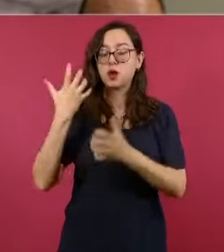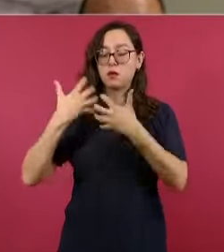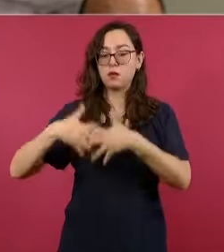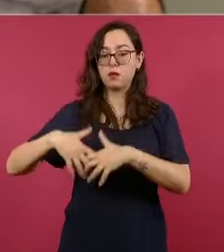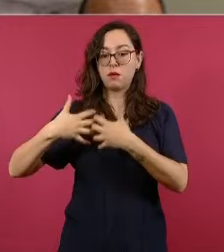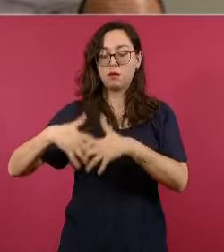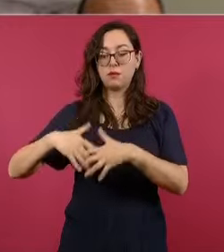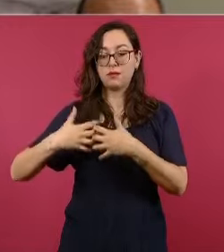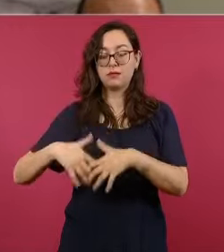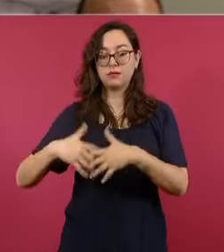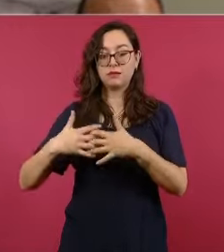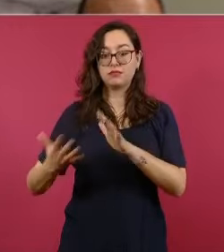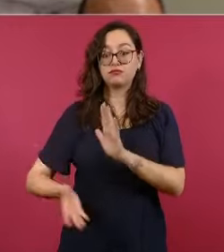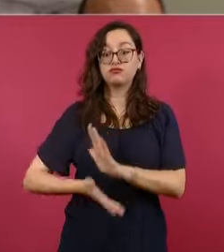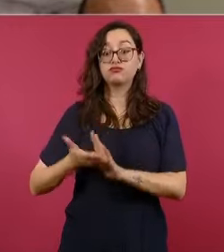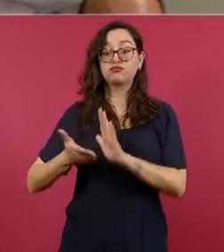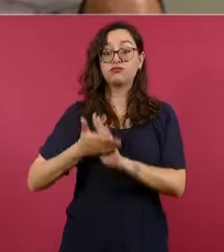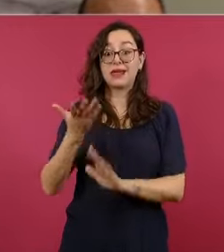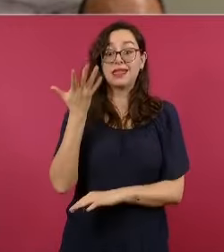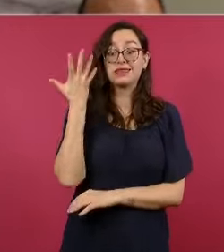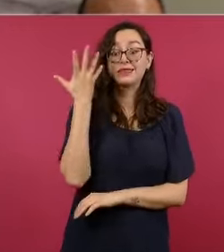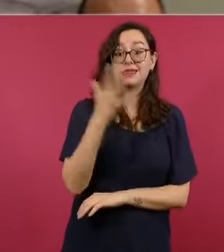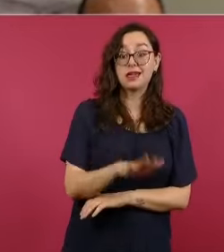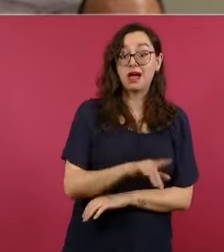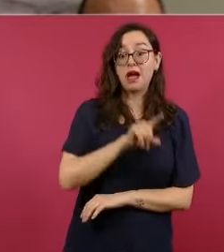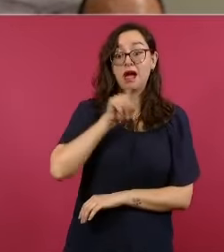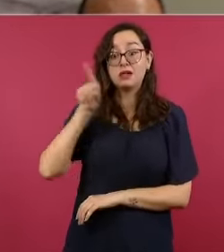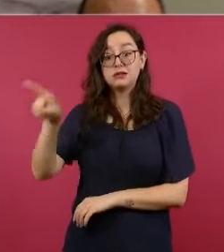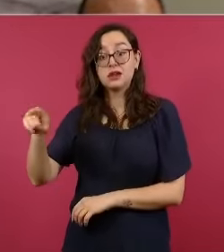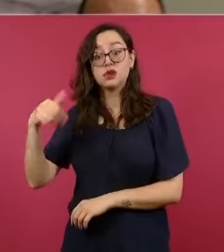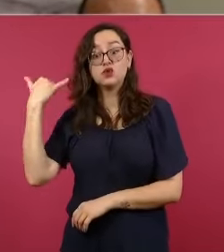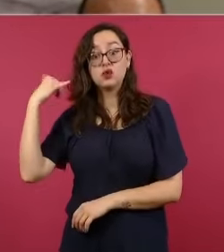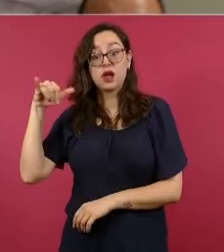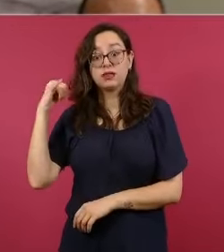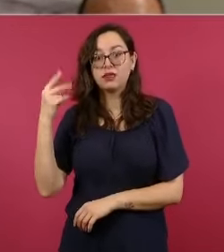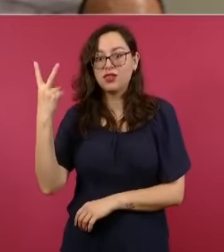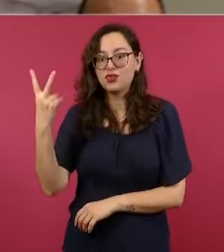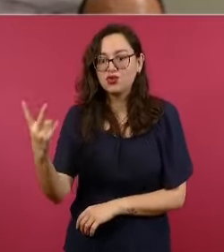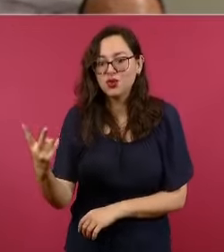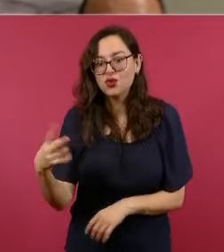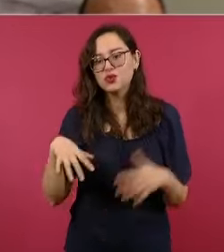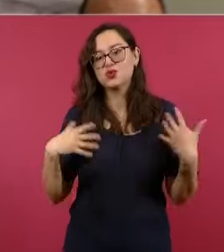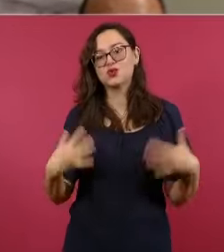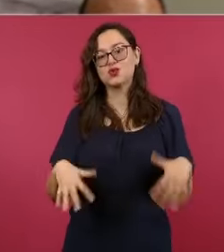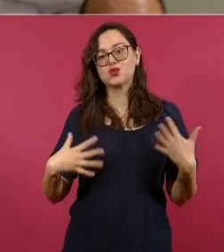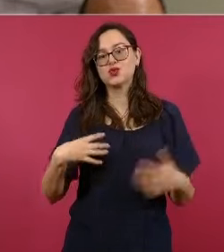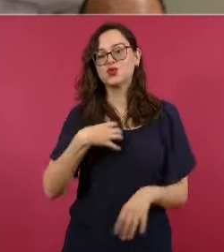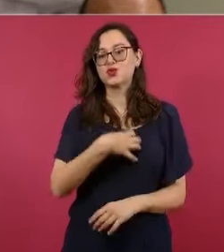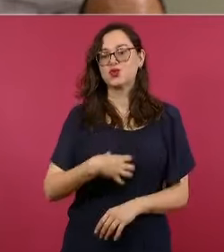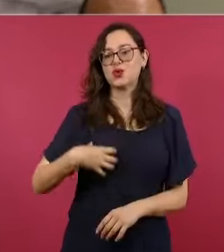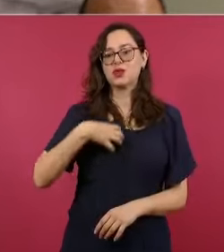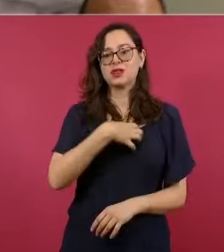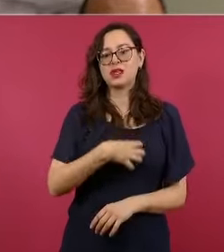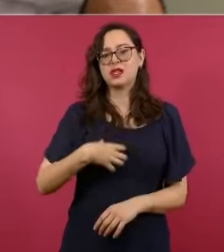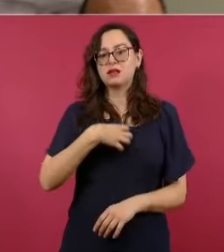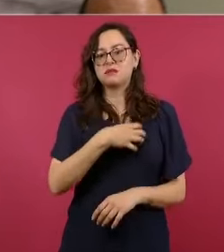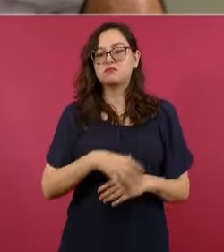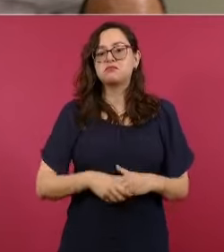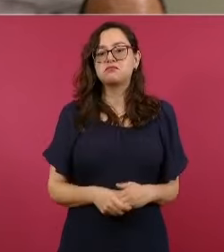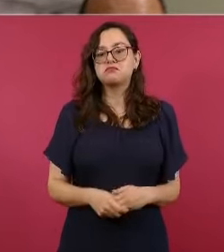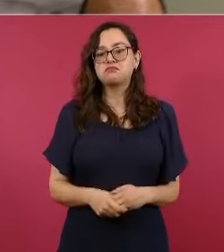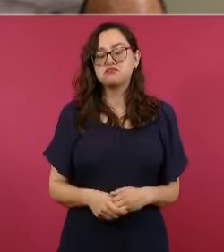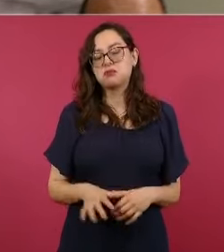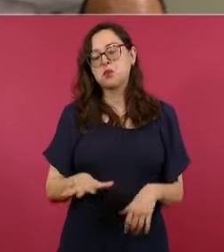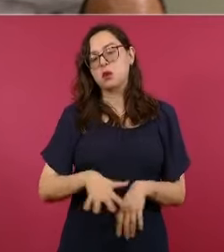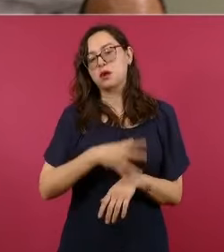en Yucatán por cierto que Estamos contentos Este y pues la pregunta es Y pues